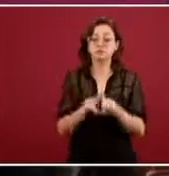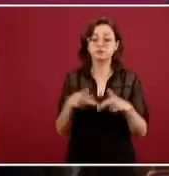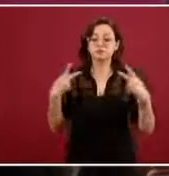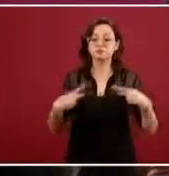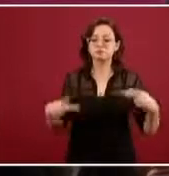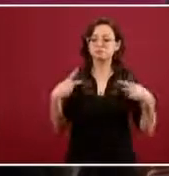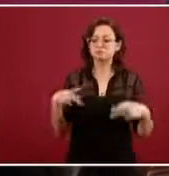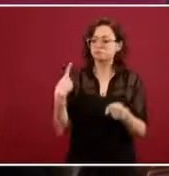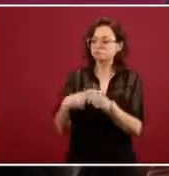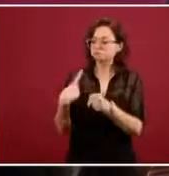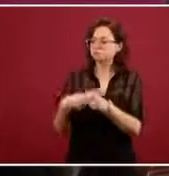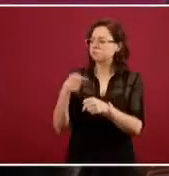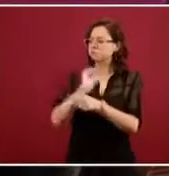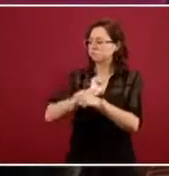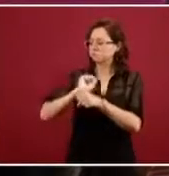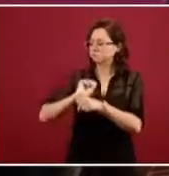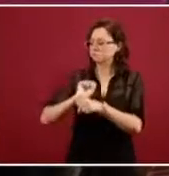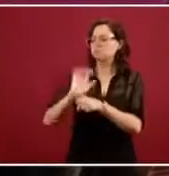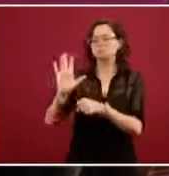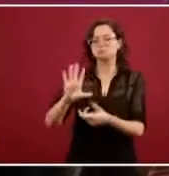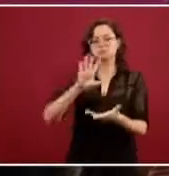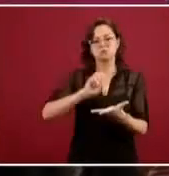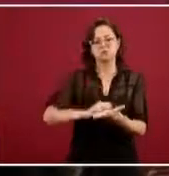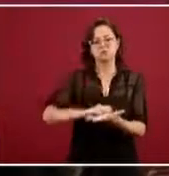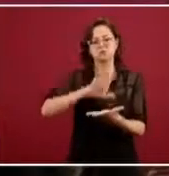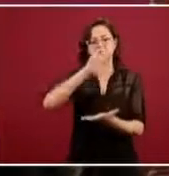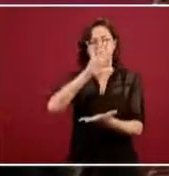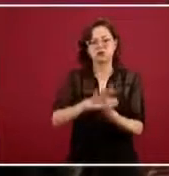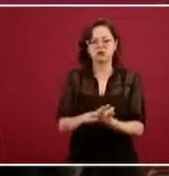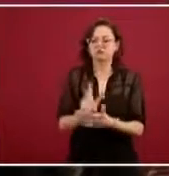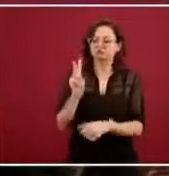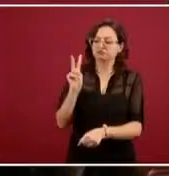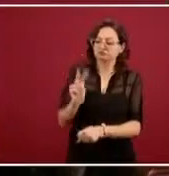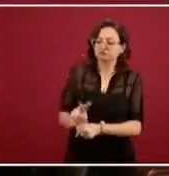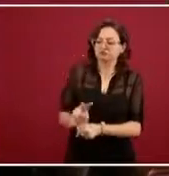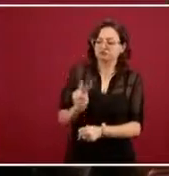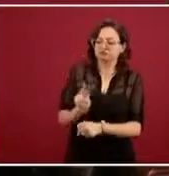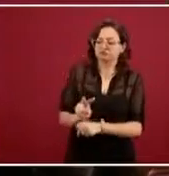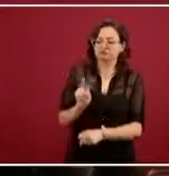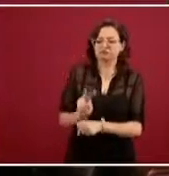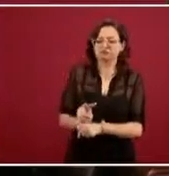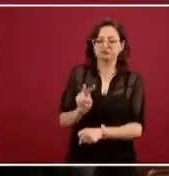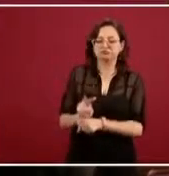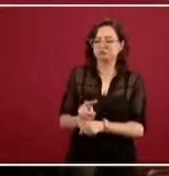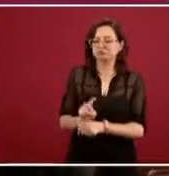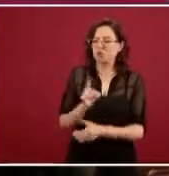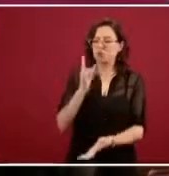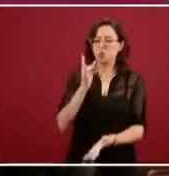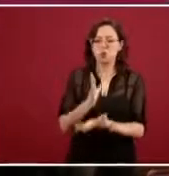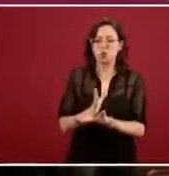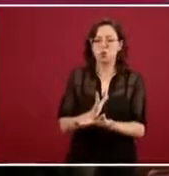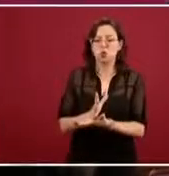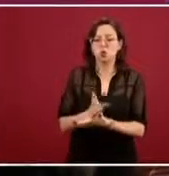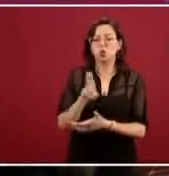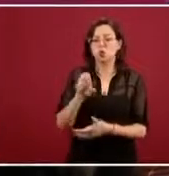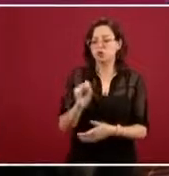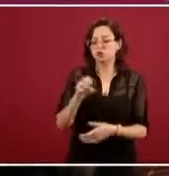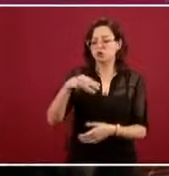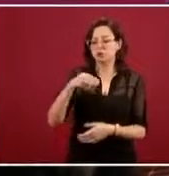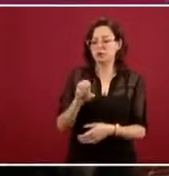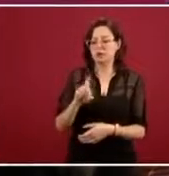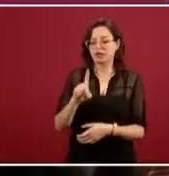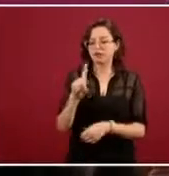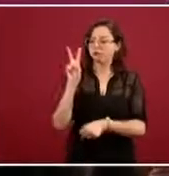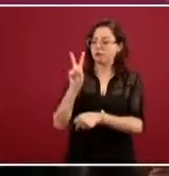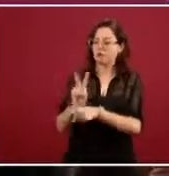leve, se registran en las unidades de salud monitoras de enfermedad respiratoria viral, lo que son las USMER, y en ese caso